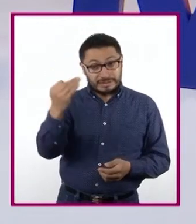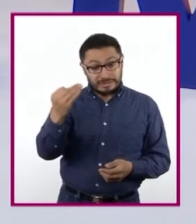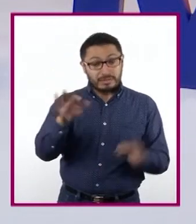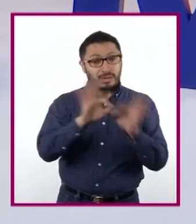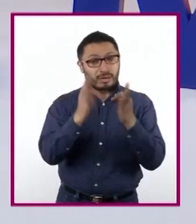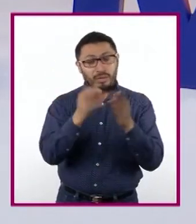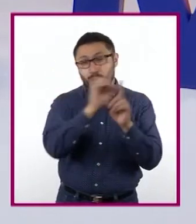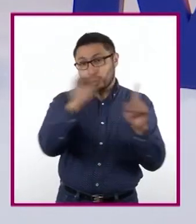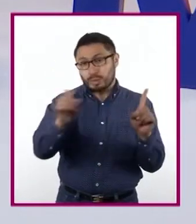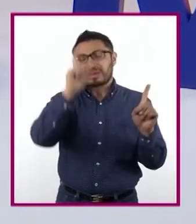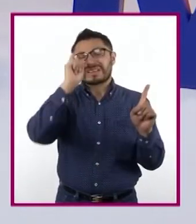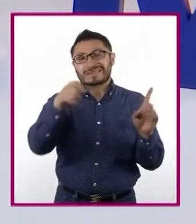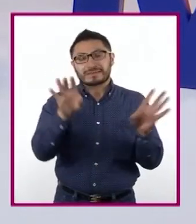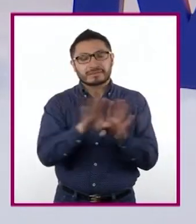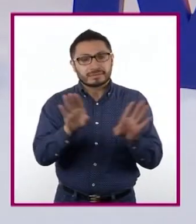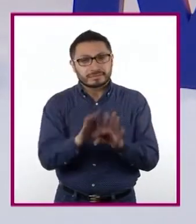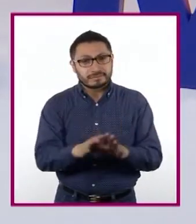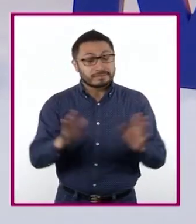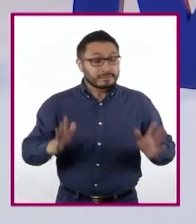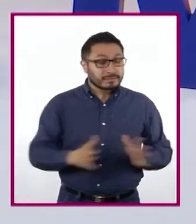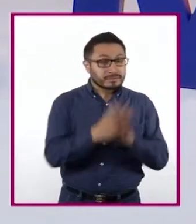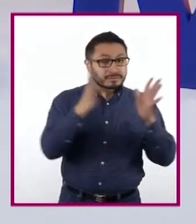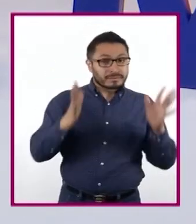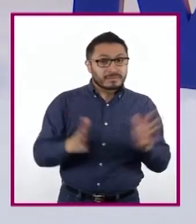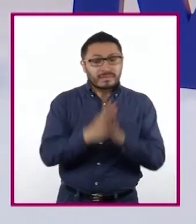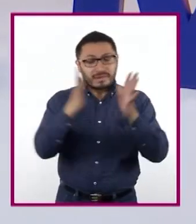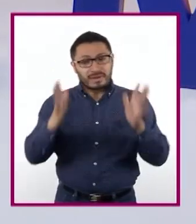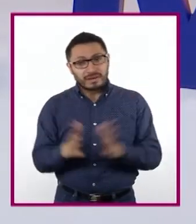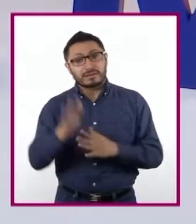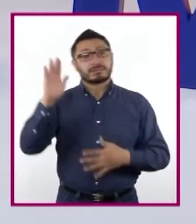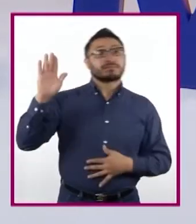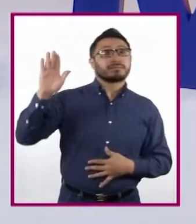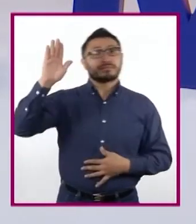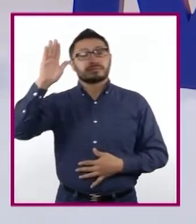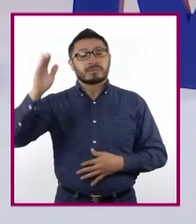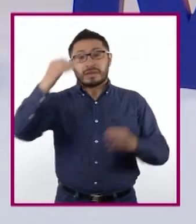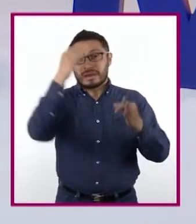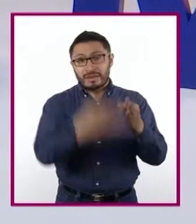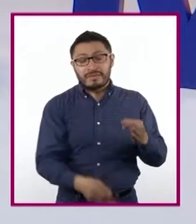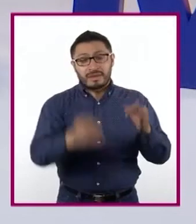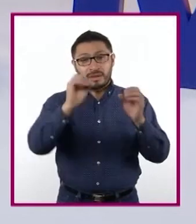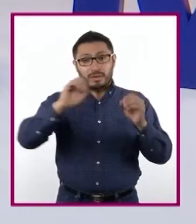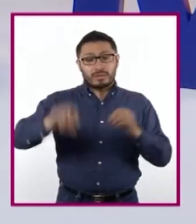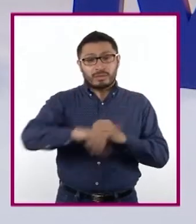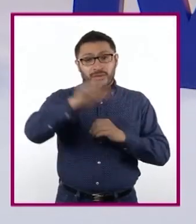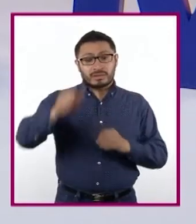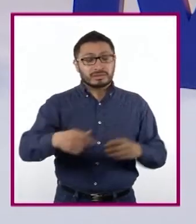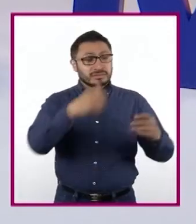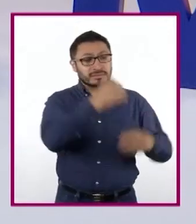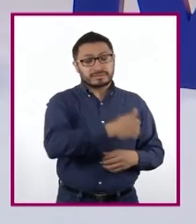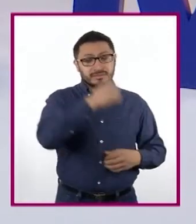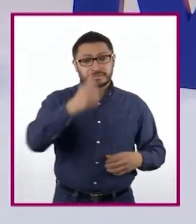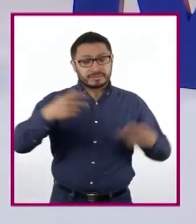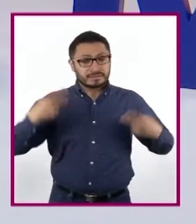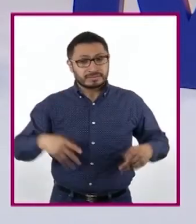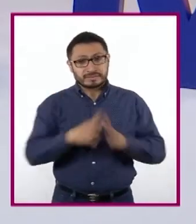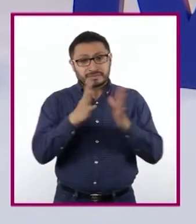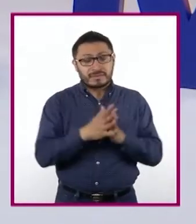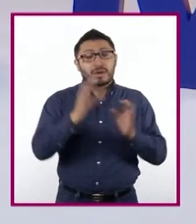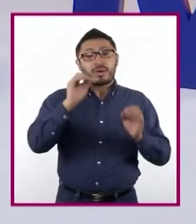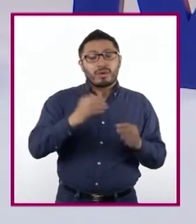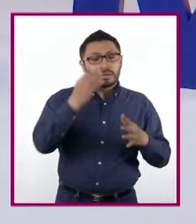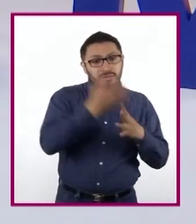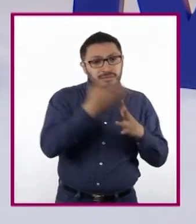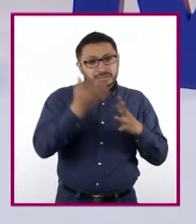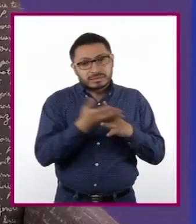forma, es decir, si las participaciones serán al finalizar o después de cada panelista, o si entre los